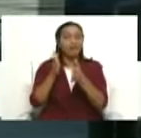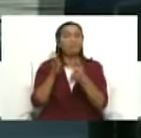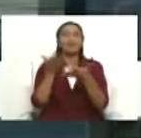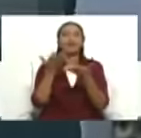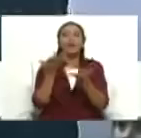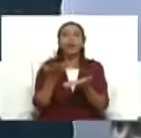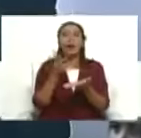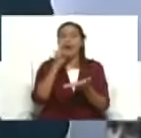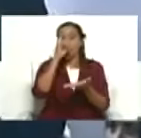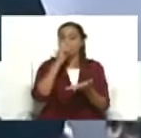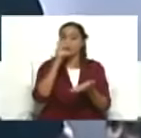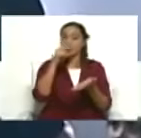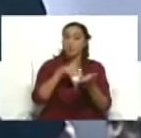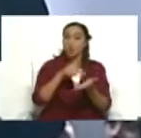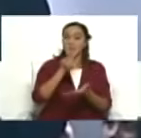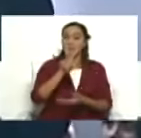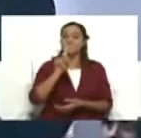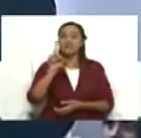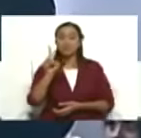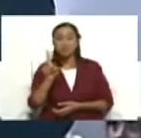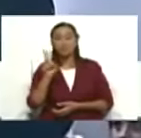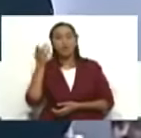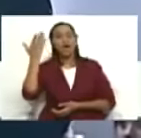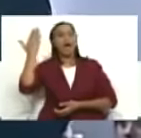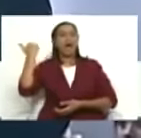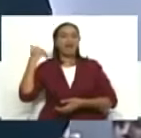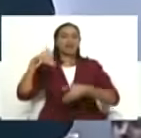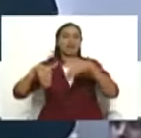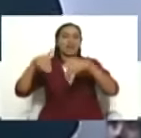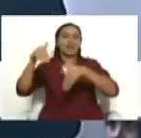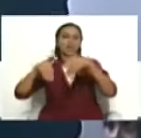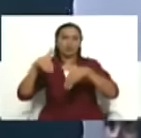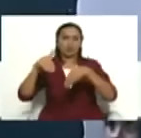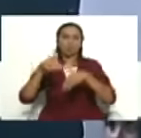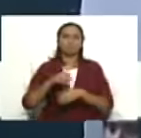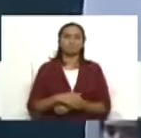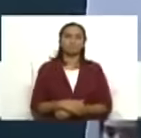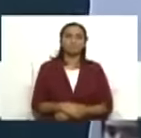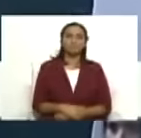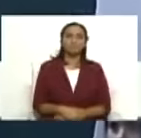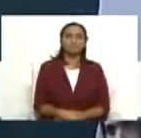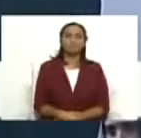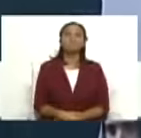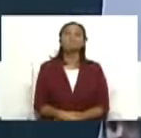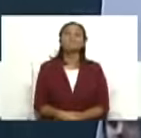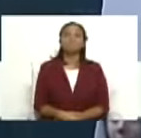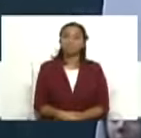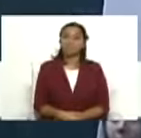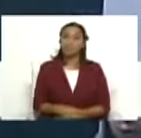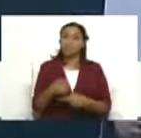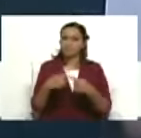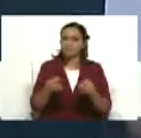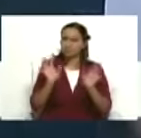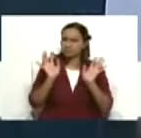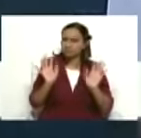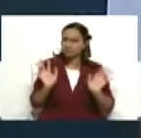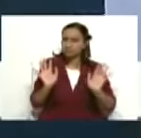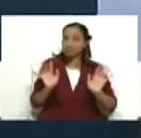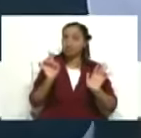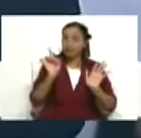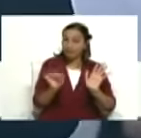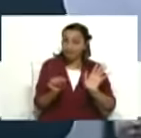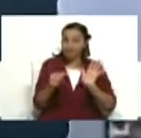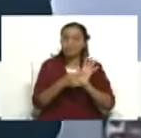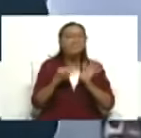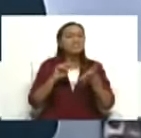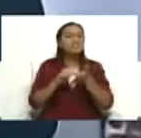año 2021, el 84%. Pero también corresponden al